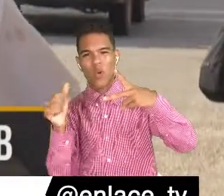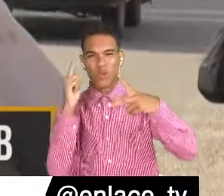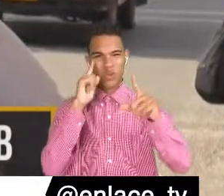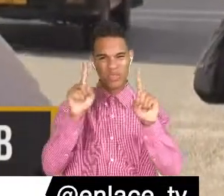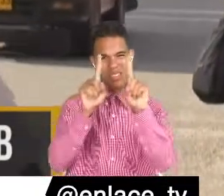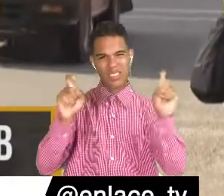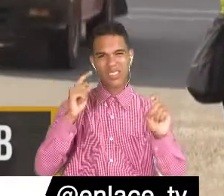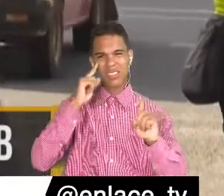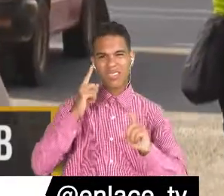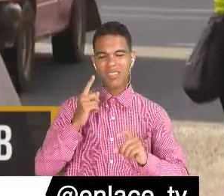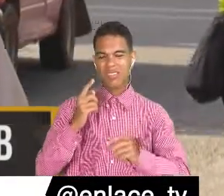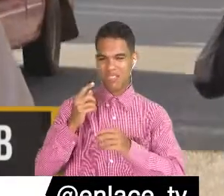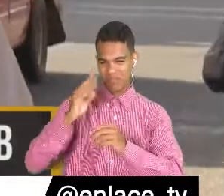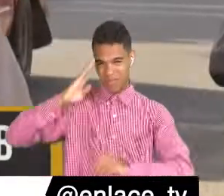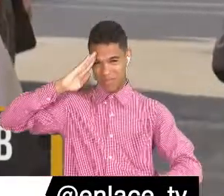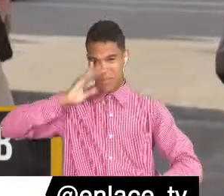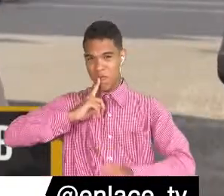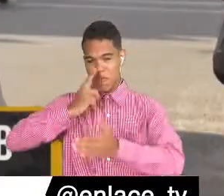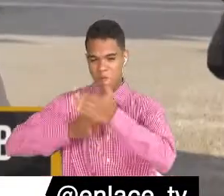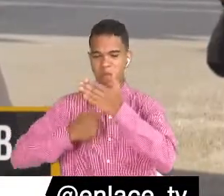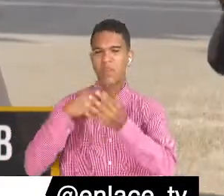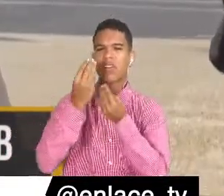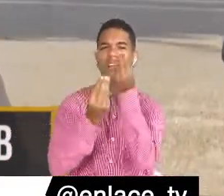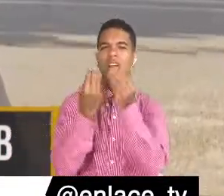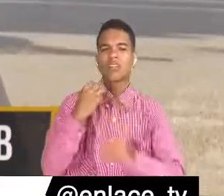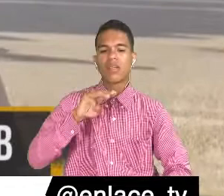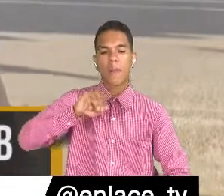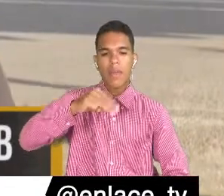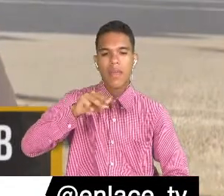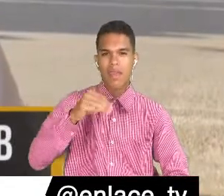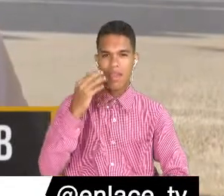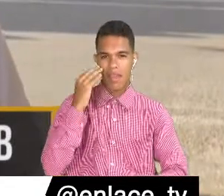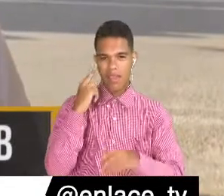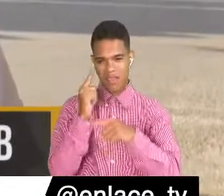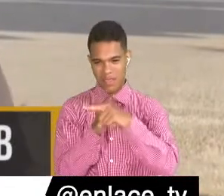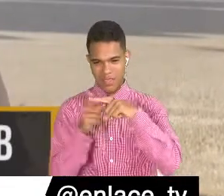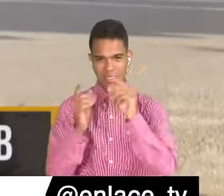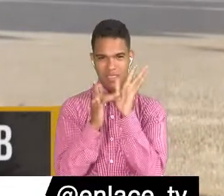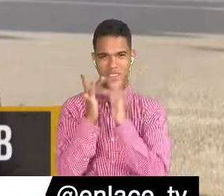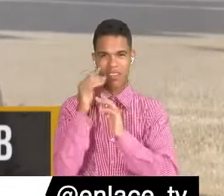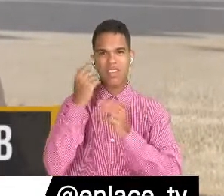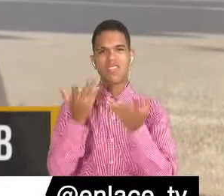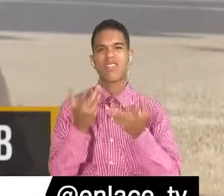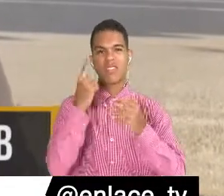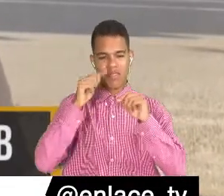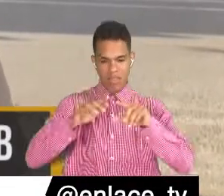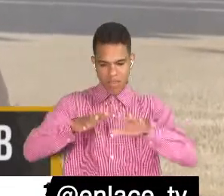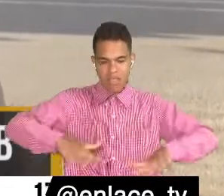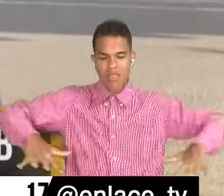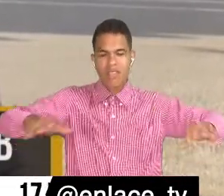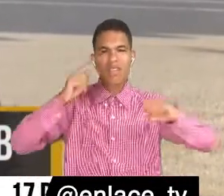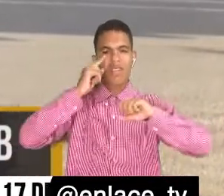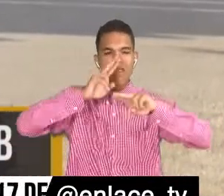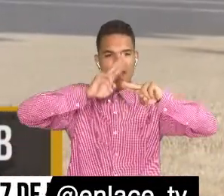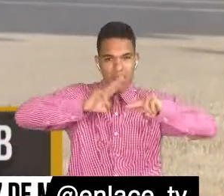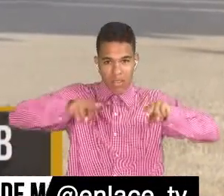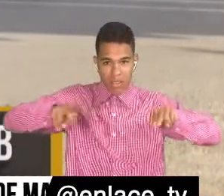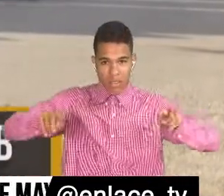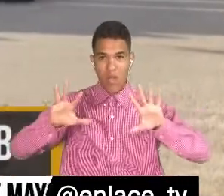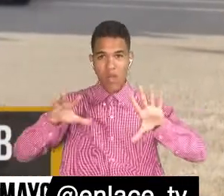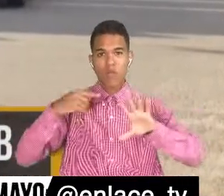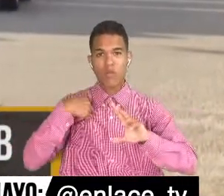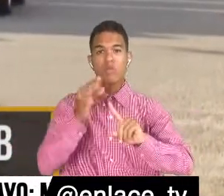que van a realizar ellos a partir del miércoles santo en la terminal de transporte, es decir, van a estar ahí con los equipos especiales para